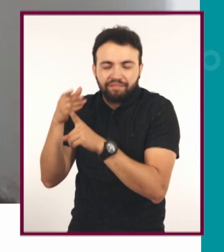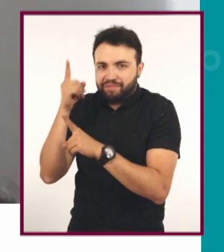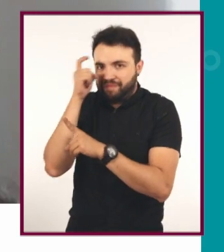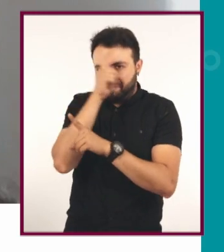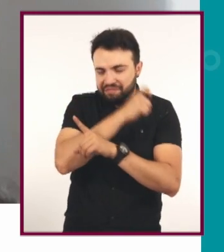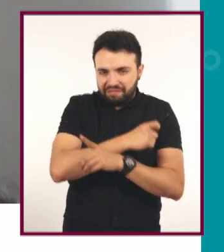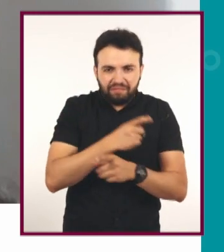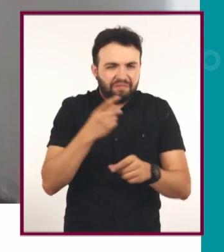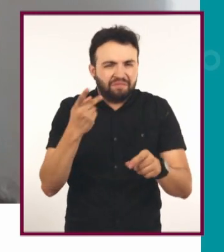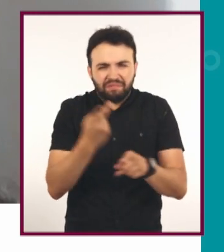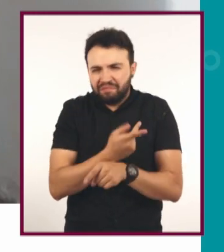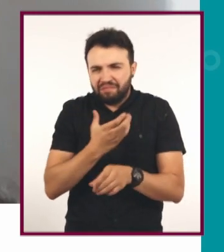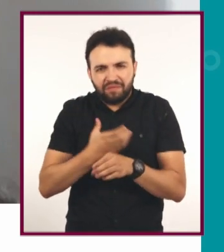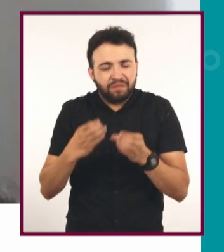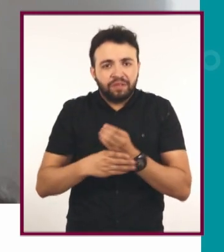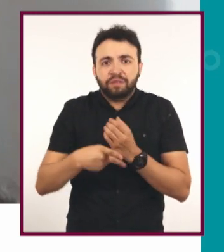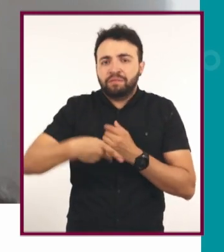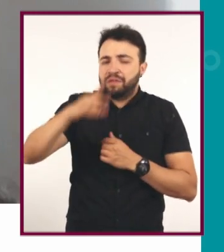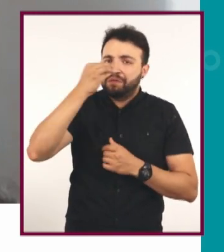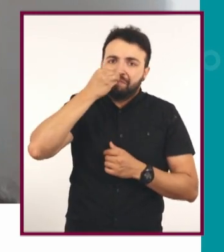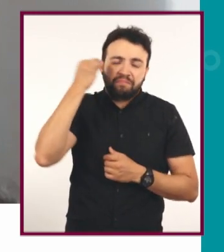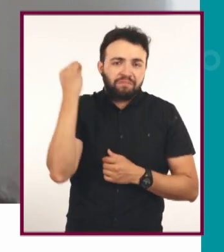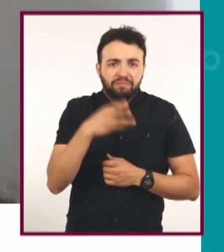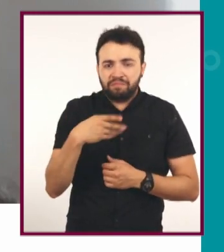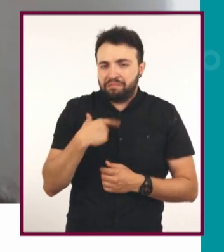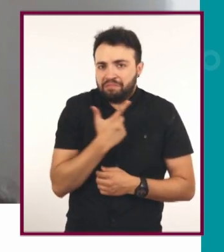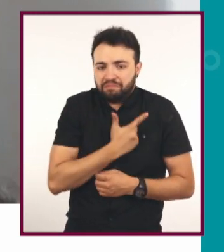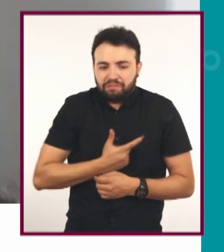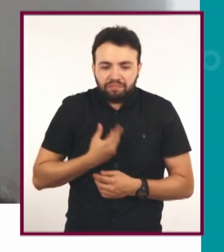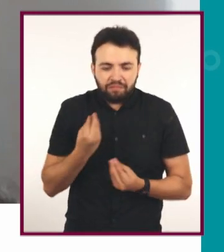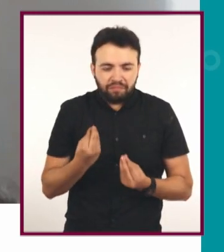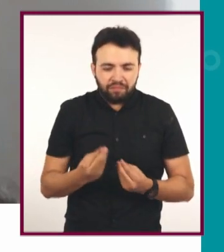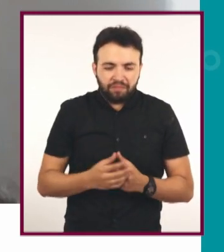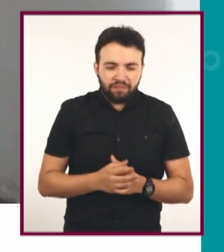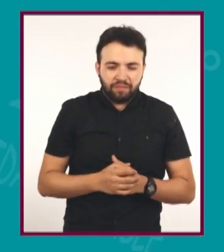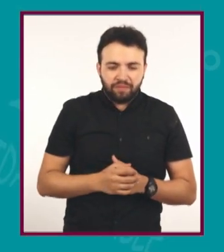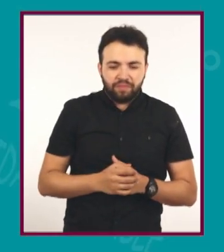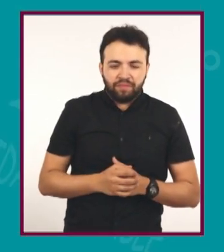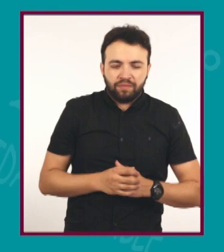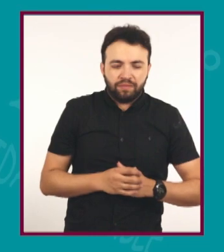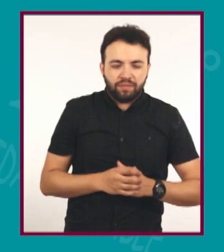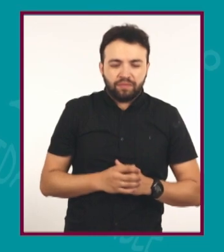pero en suma ha sido una experiencia padrísima.